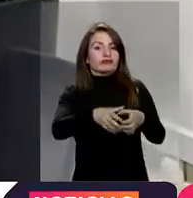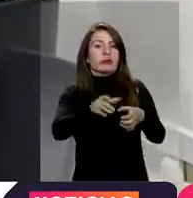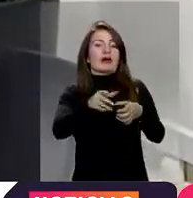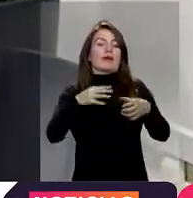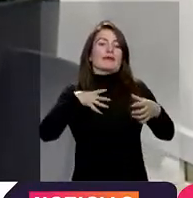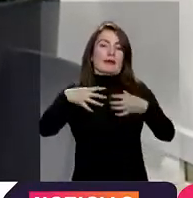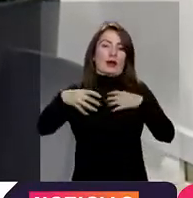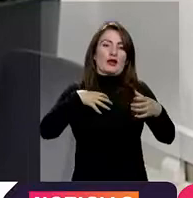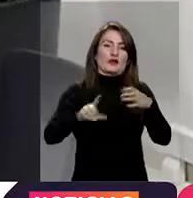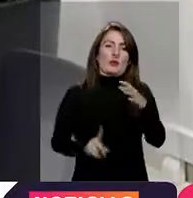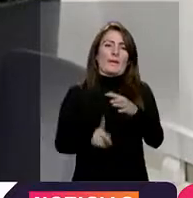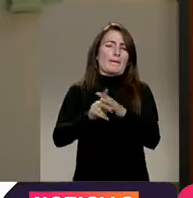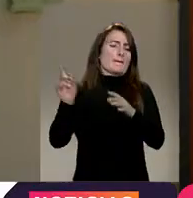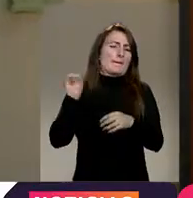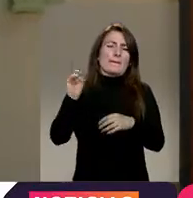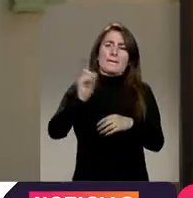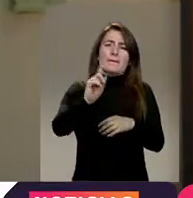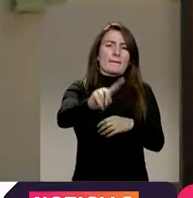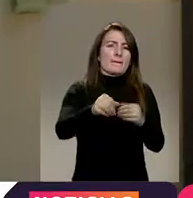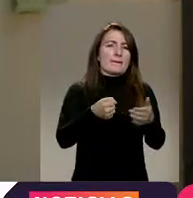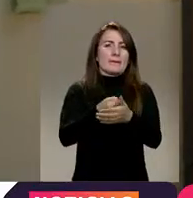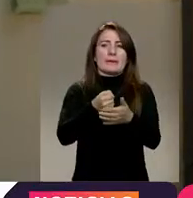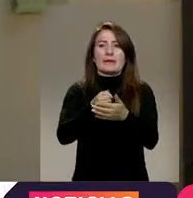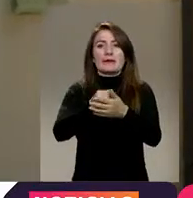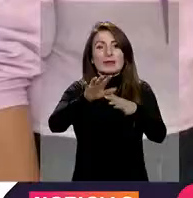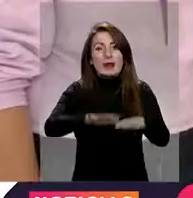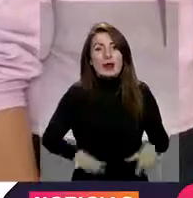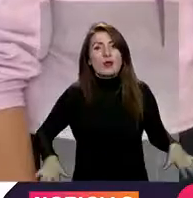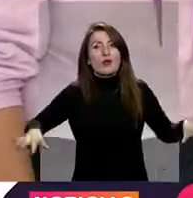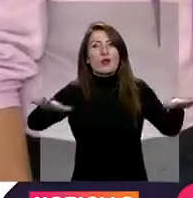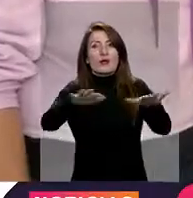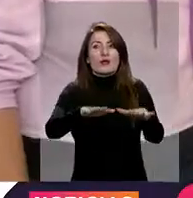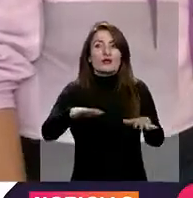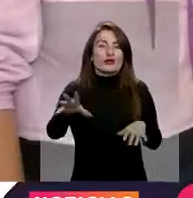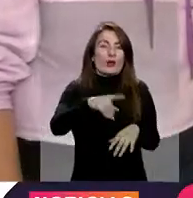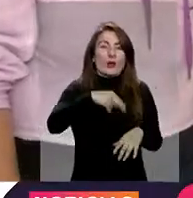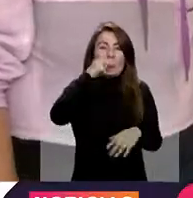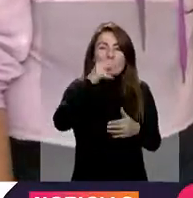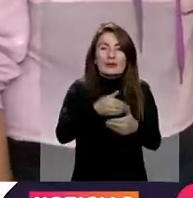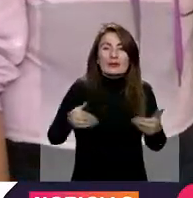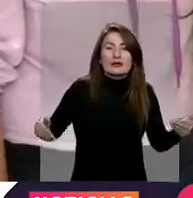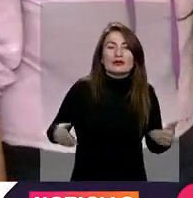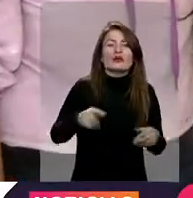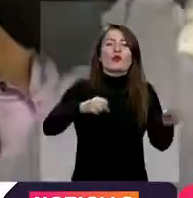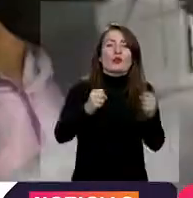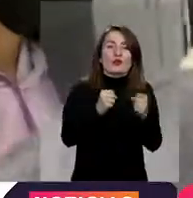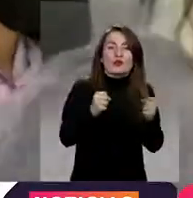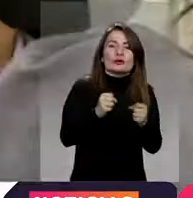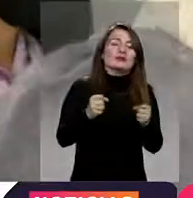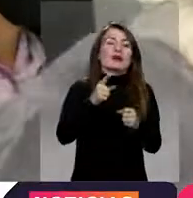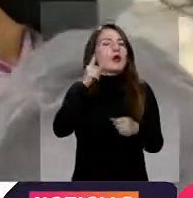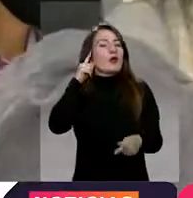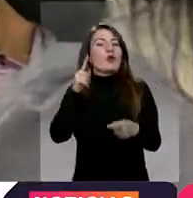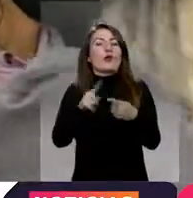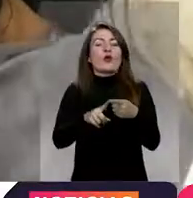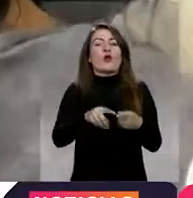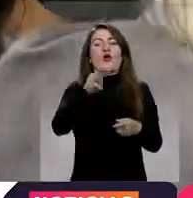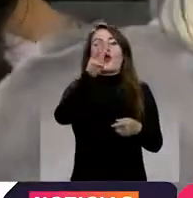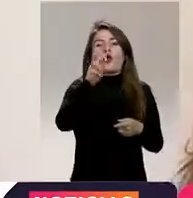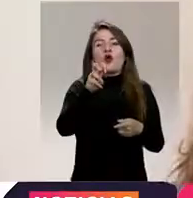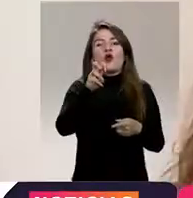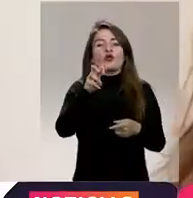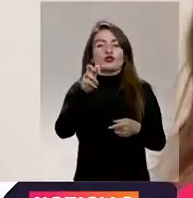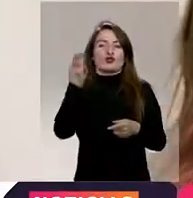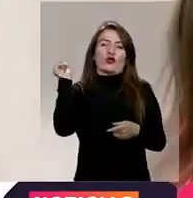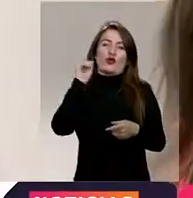ahí el teatro no ha parado. Este escenario, que se convirtió en el oasis artístico de los niños y niñas de Bogotá, celebró sus